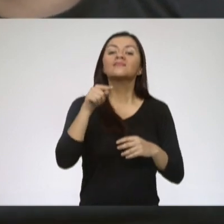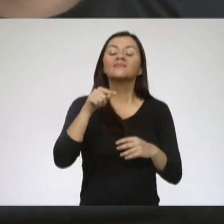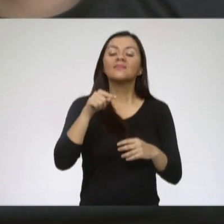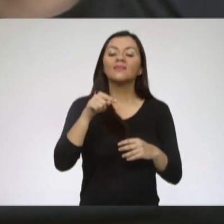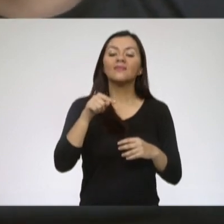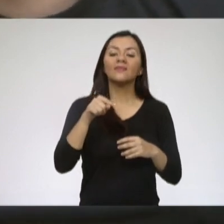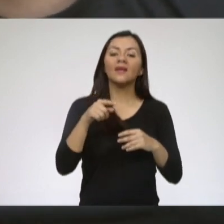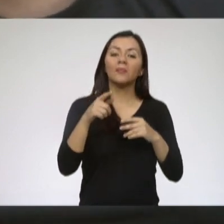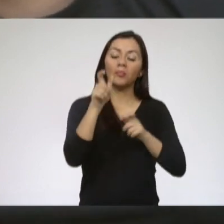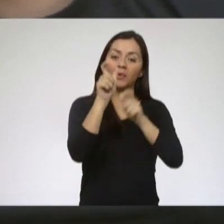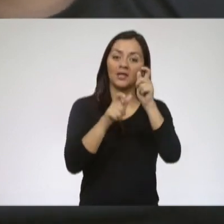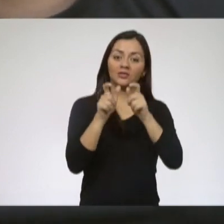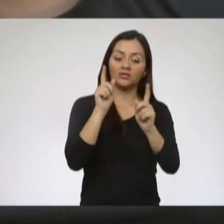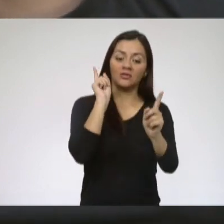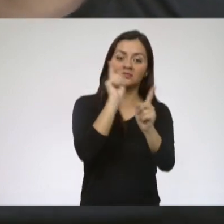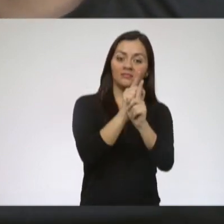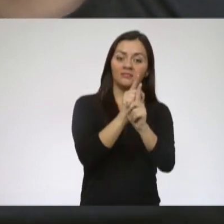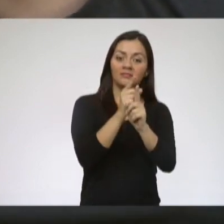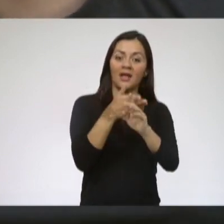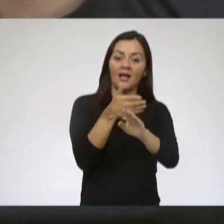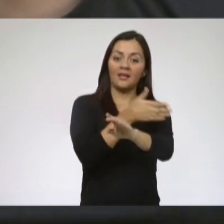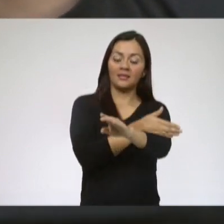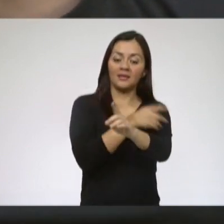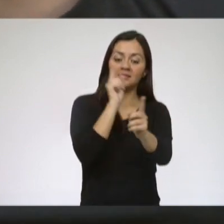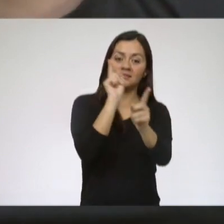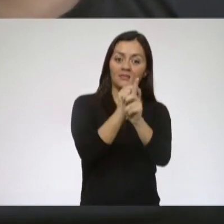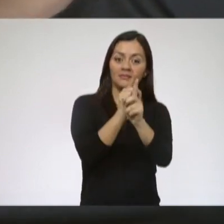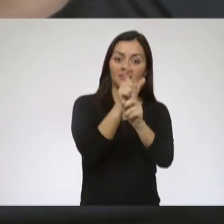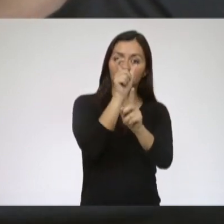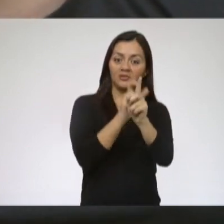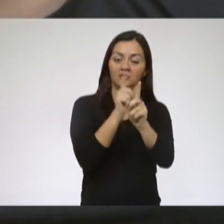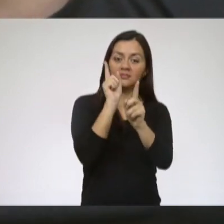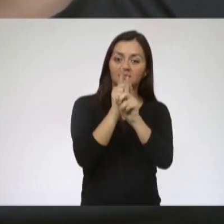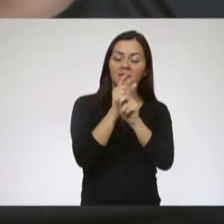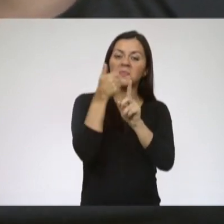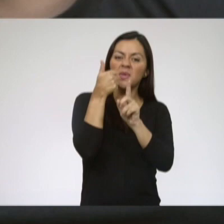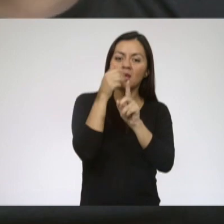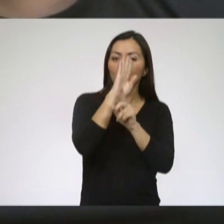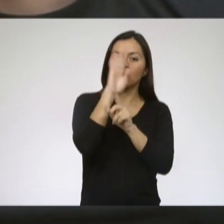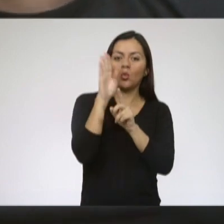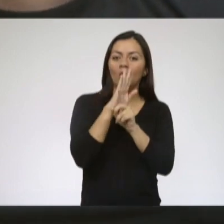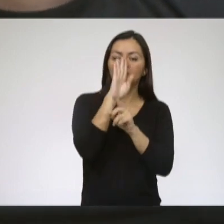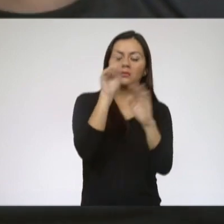el trato a ti como persona no existía, sino eras uno más del montón. Entonces ese tipo de cosas